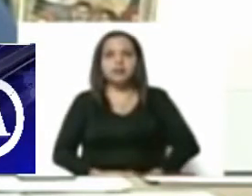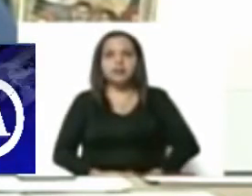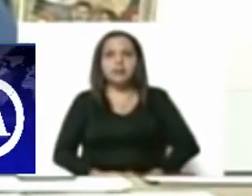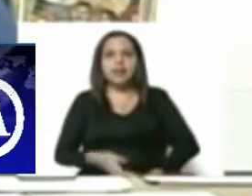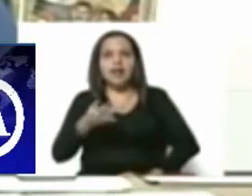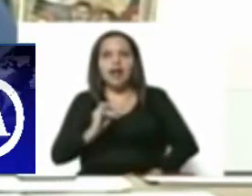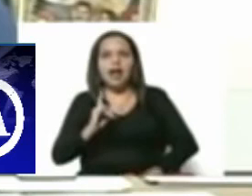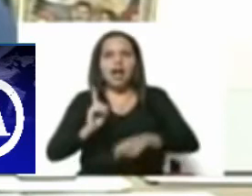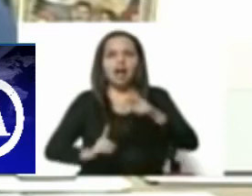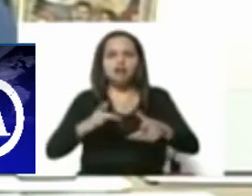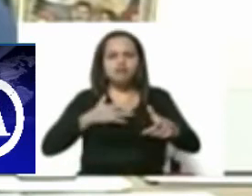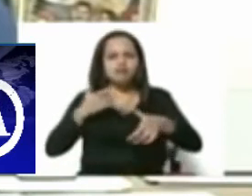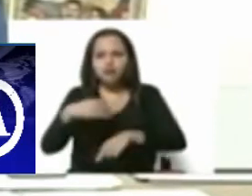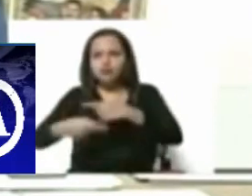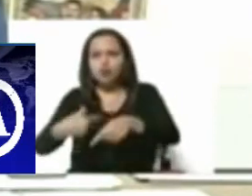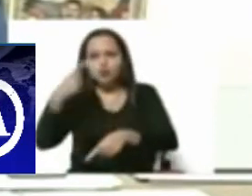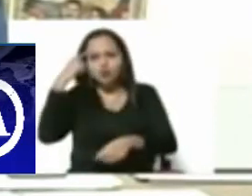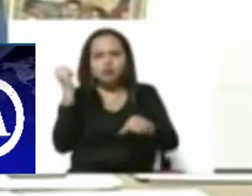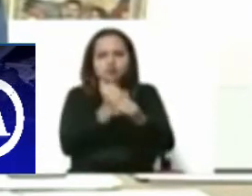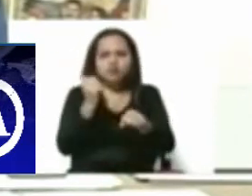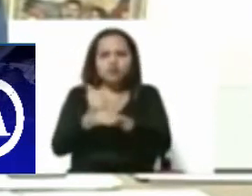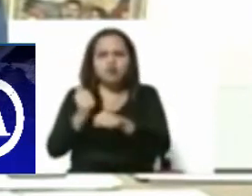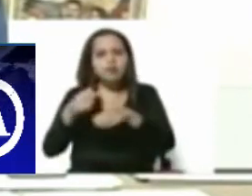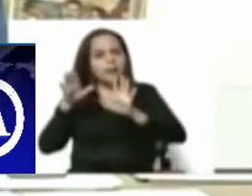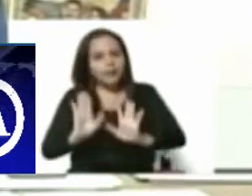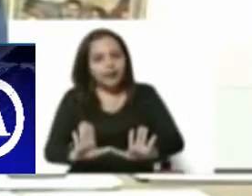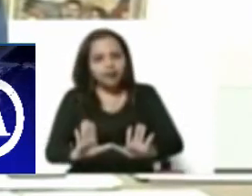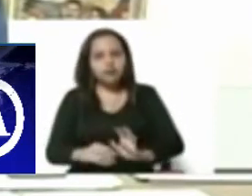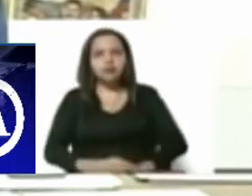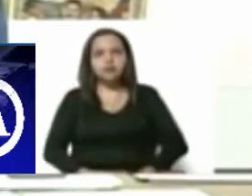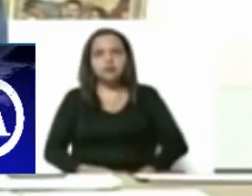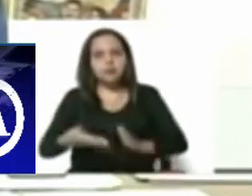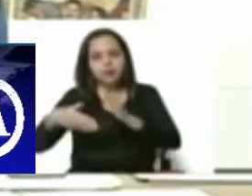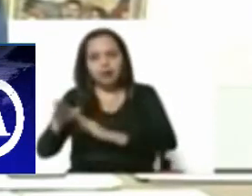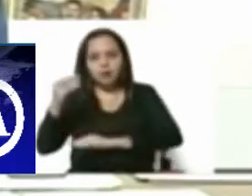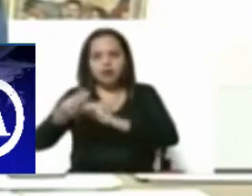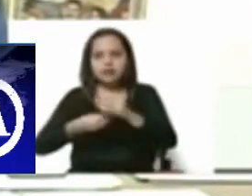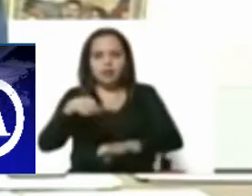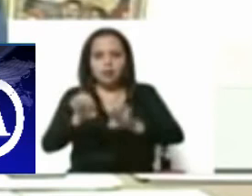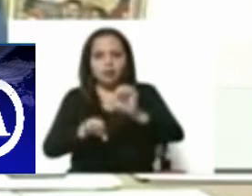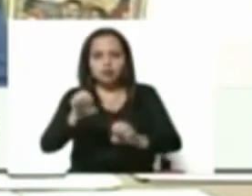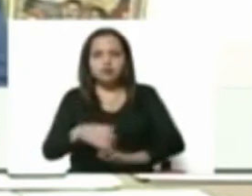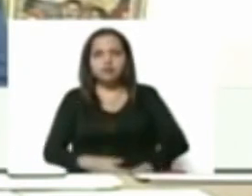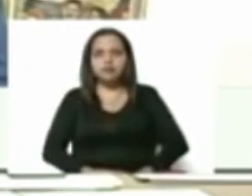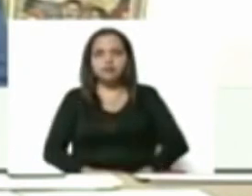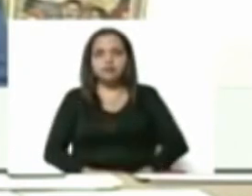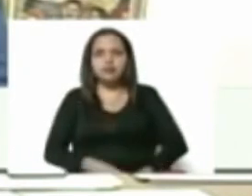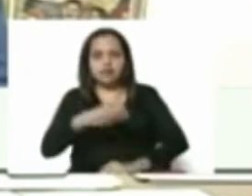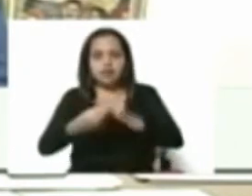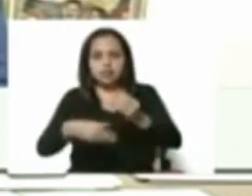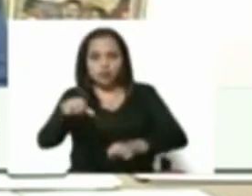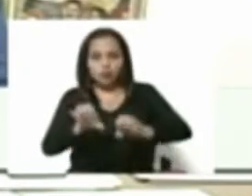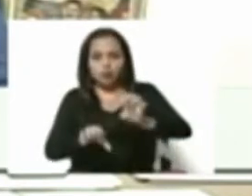algunas molestias, algunos malestares. Te dije, para un momento y vamos a hacerte las pruebas. Le hicimos las